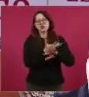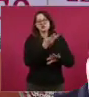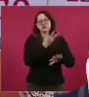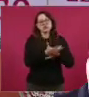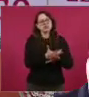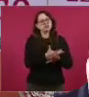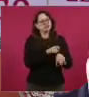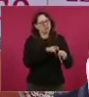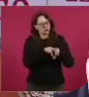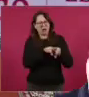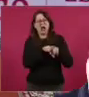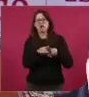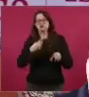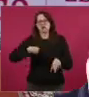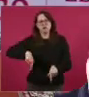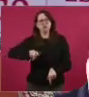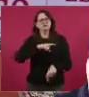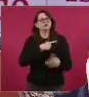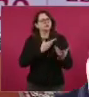que tienen